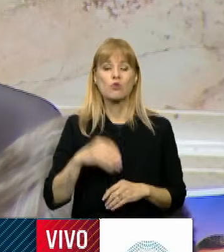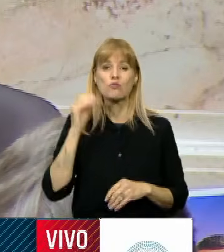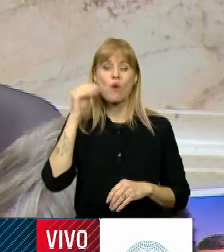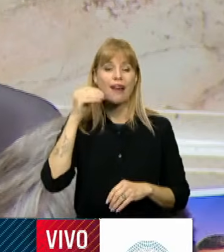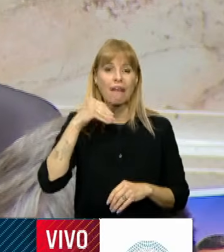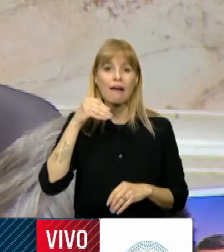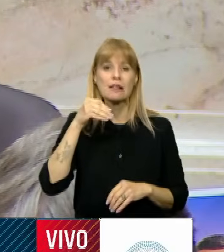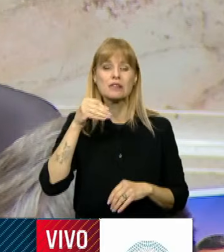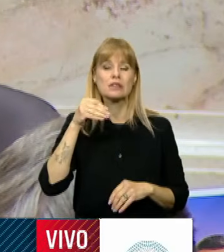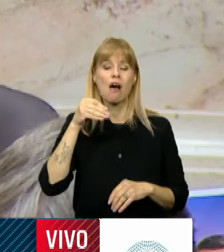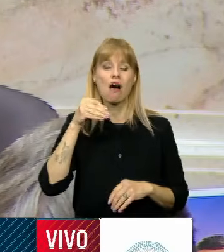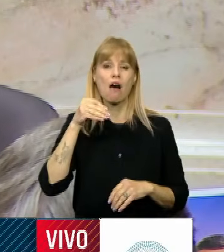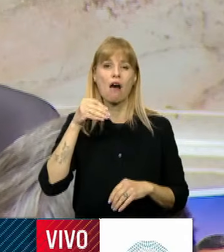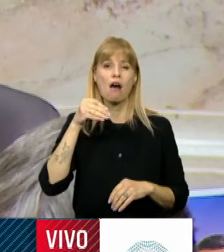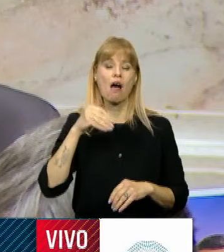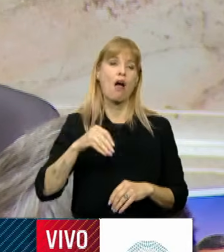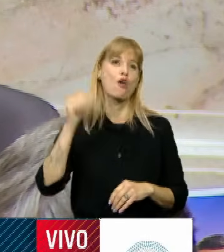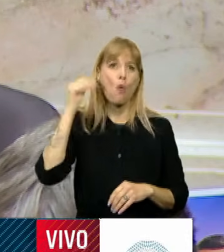los